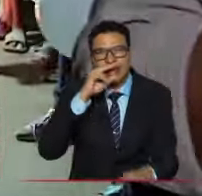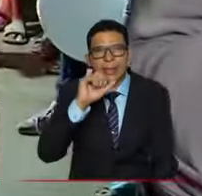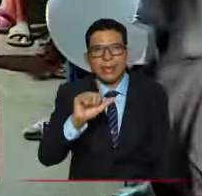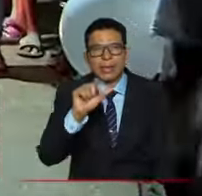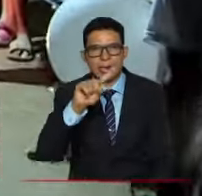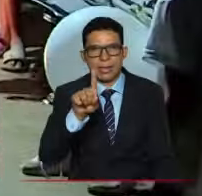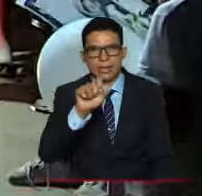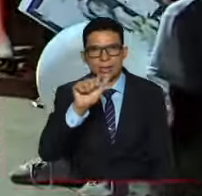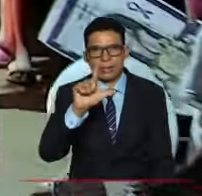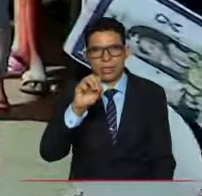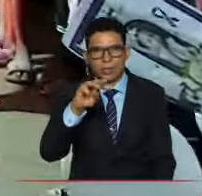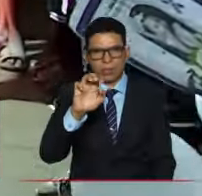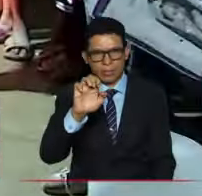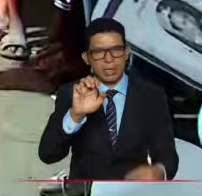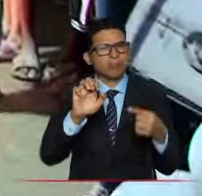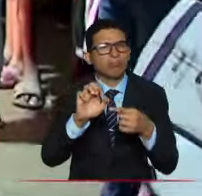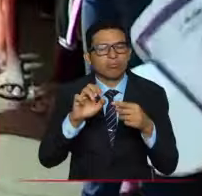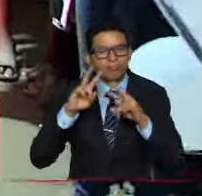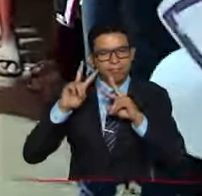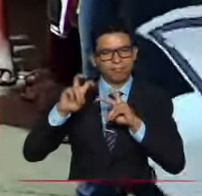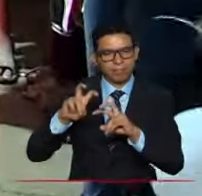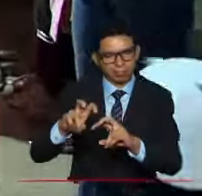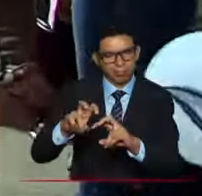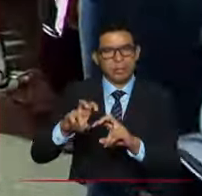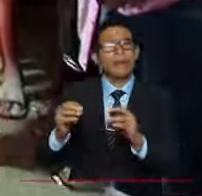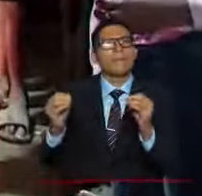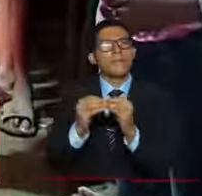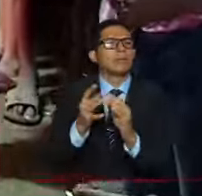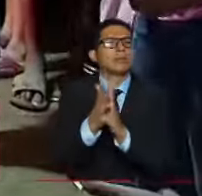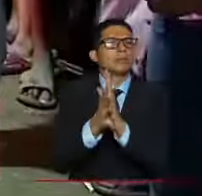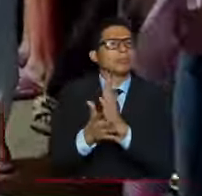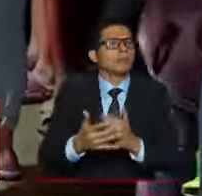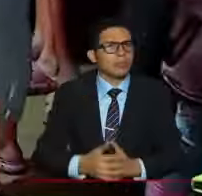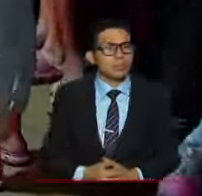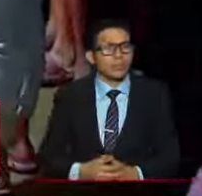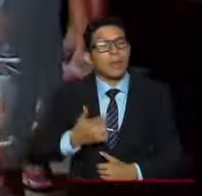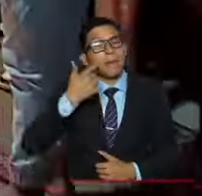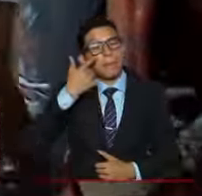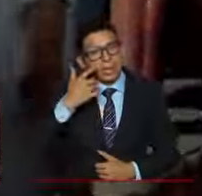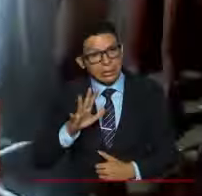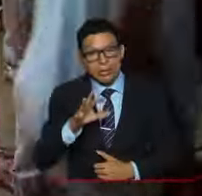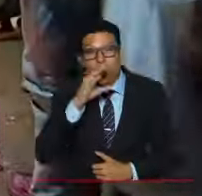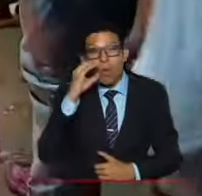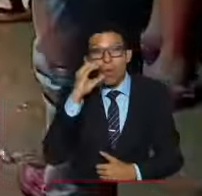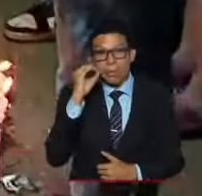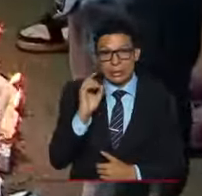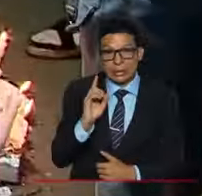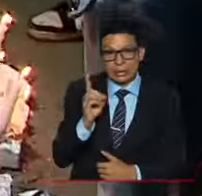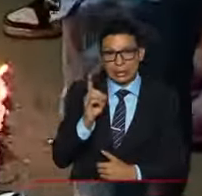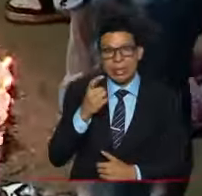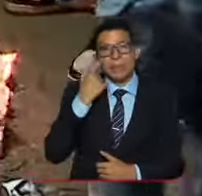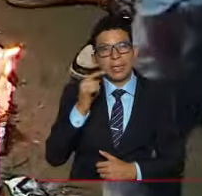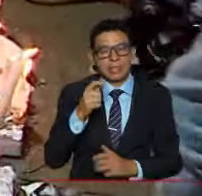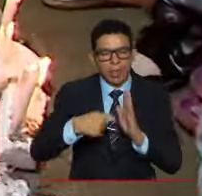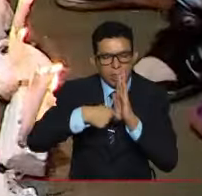qué dicen las autoridades? Pues que avanza la investigación, y otro detalle que han entregado es que al parecer este hombre estaría bajo